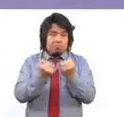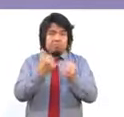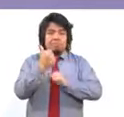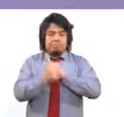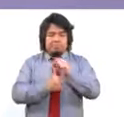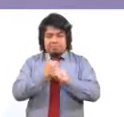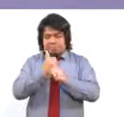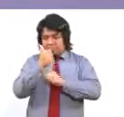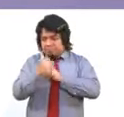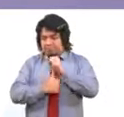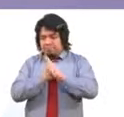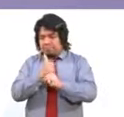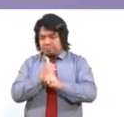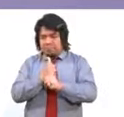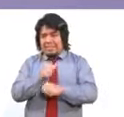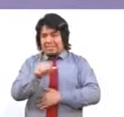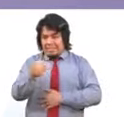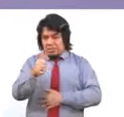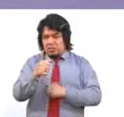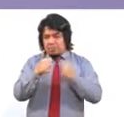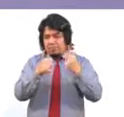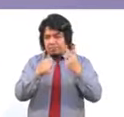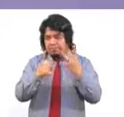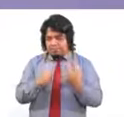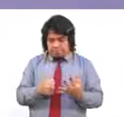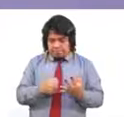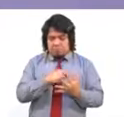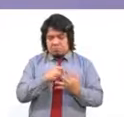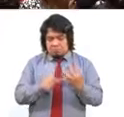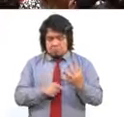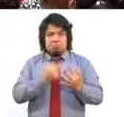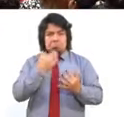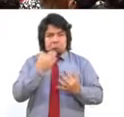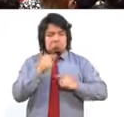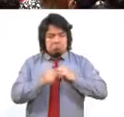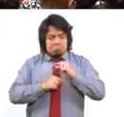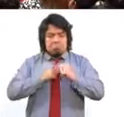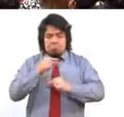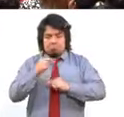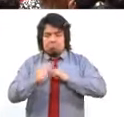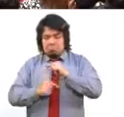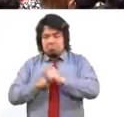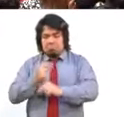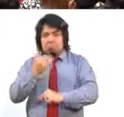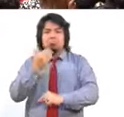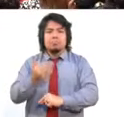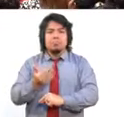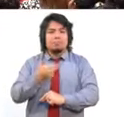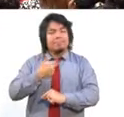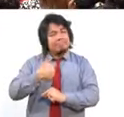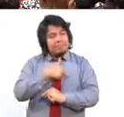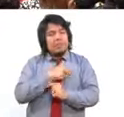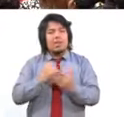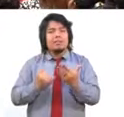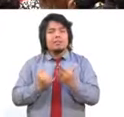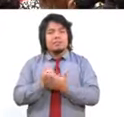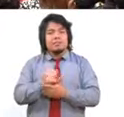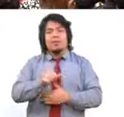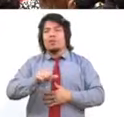estas 11 acciones, que la mayoría han ido avanzando de manera muy importante, decidimos hacer